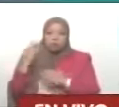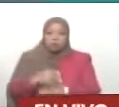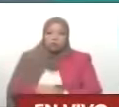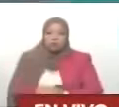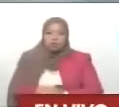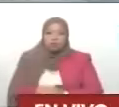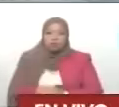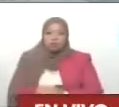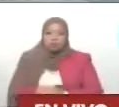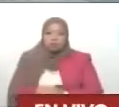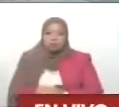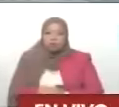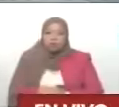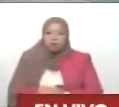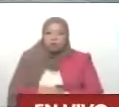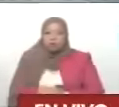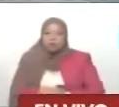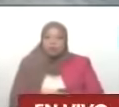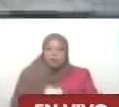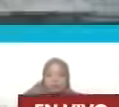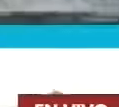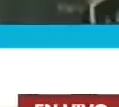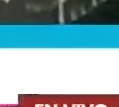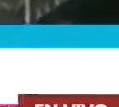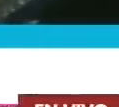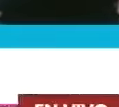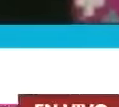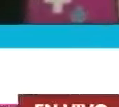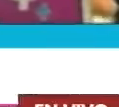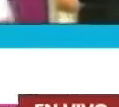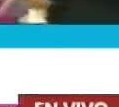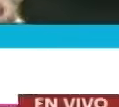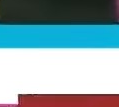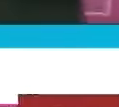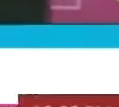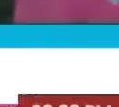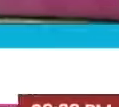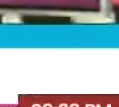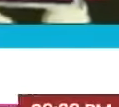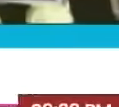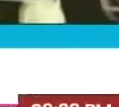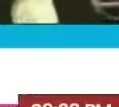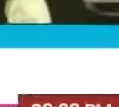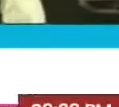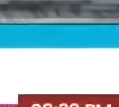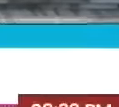Nico. Juventud Venezuela,